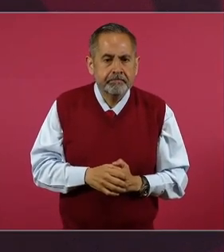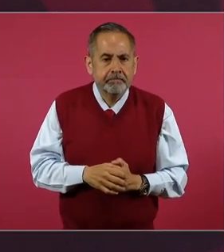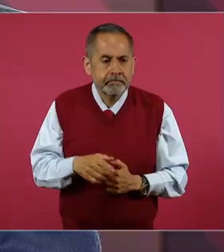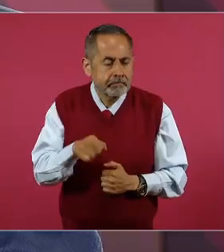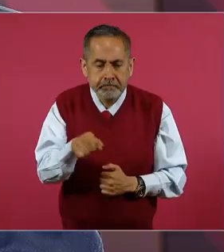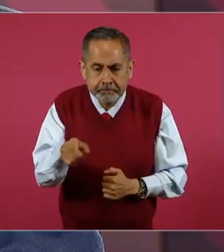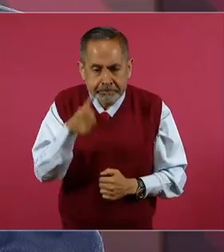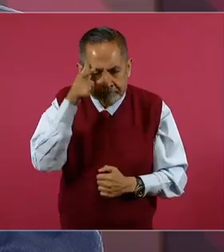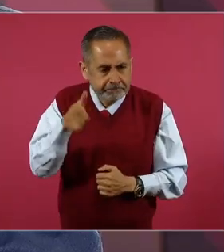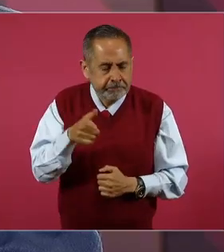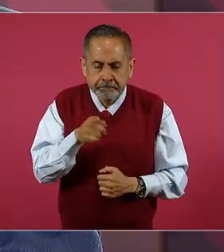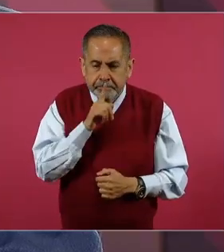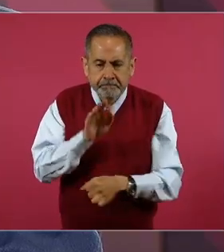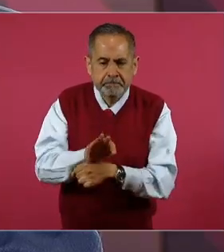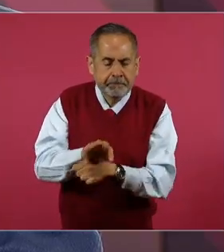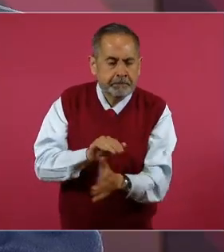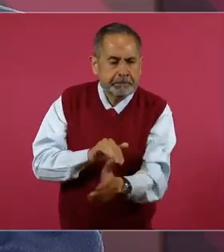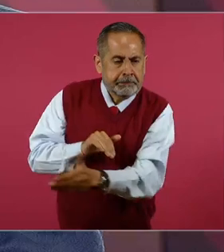protegió.